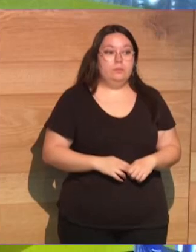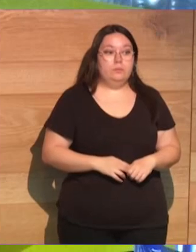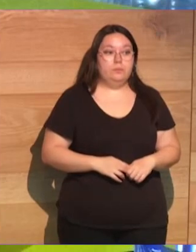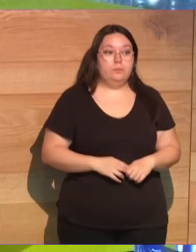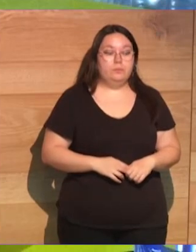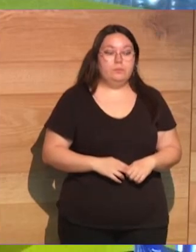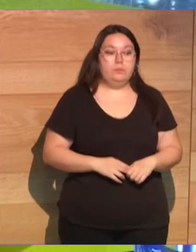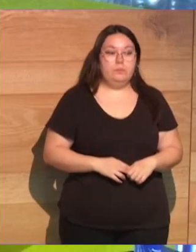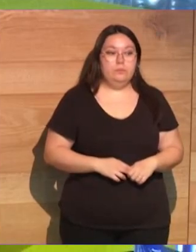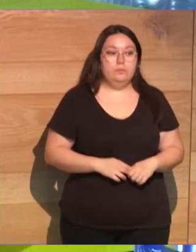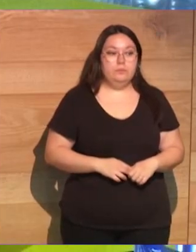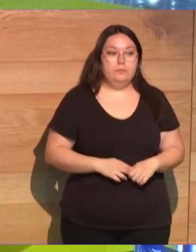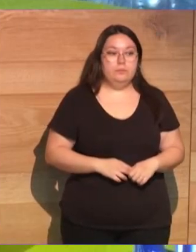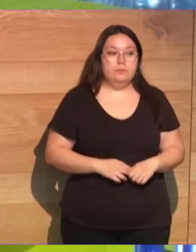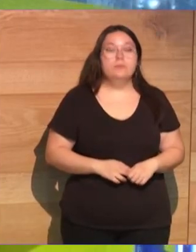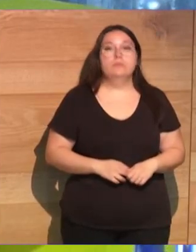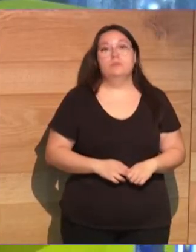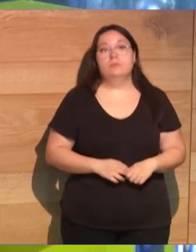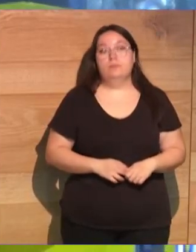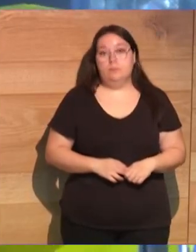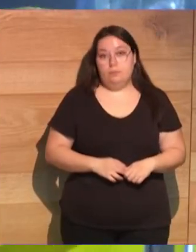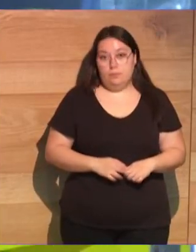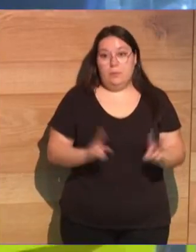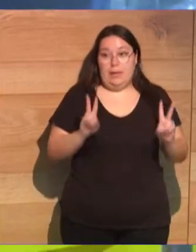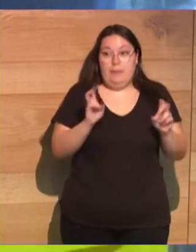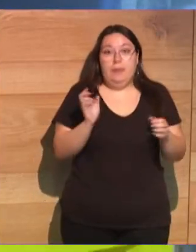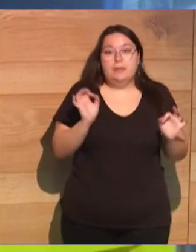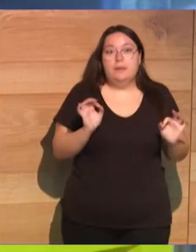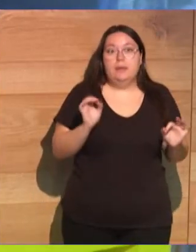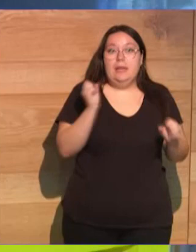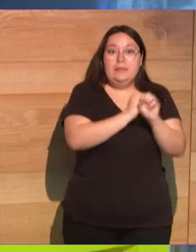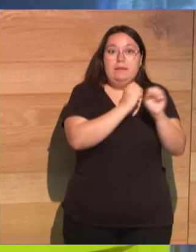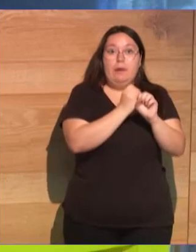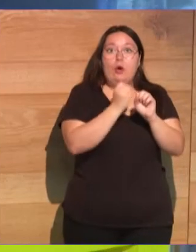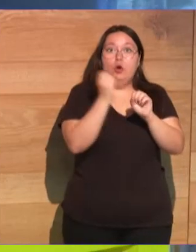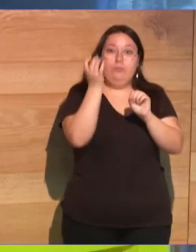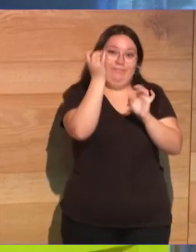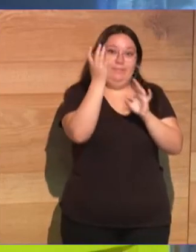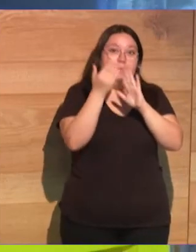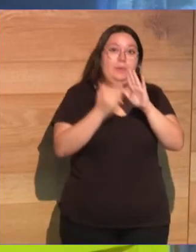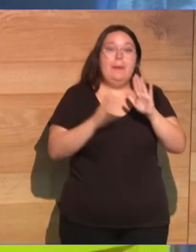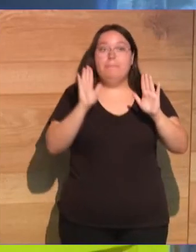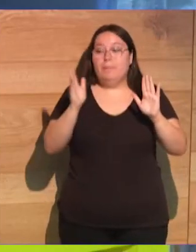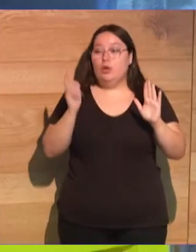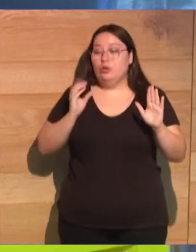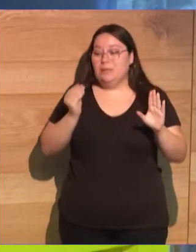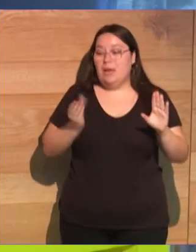Entonces, el tema está en que nos quite trabajo, sí, pero que al final también los salarios no se vean